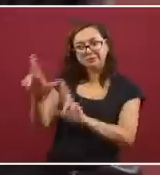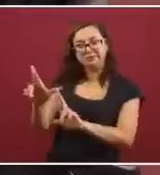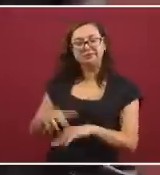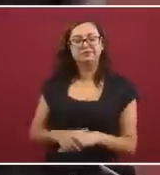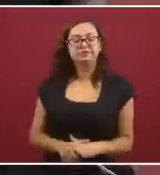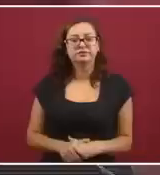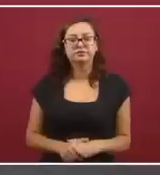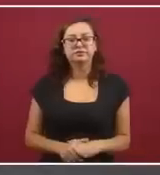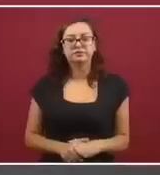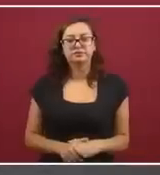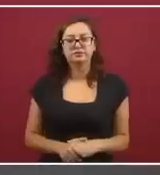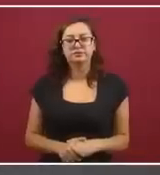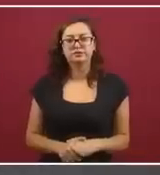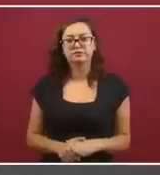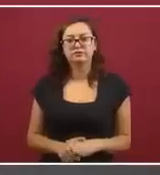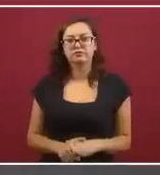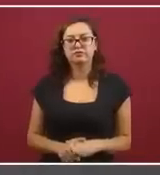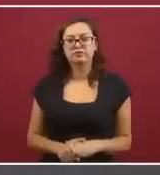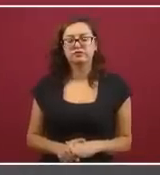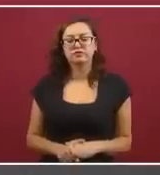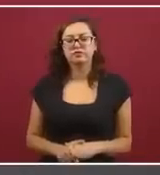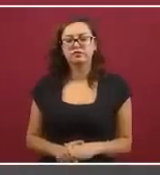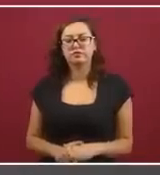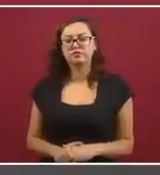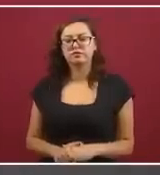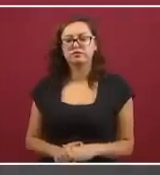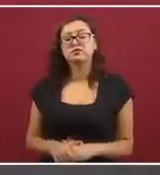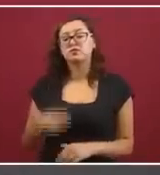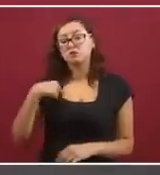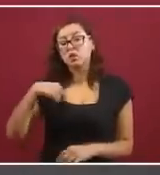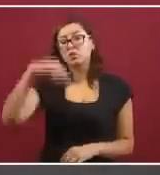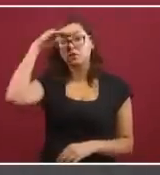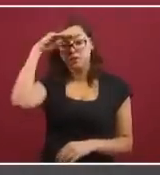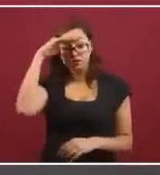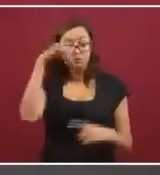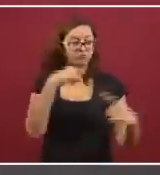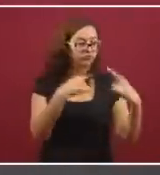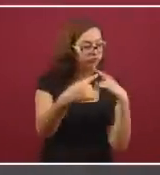pienso que se avanzó con el acuerdo